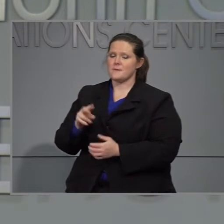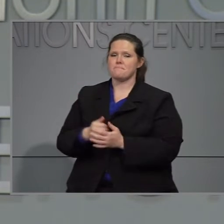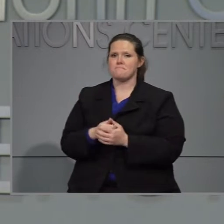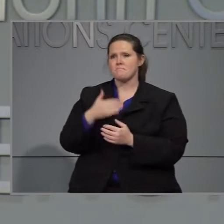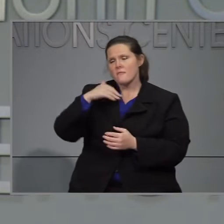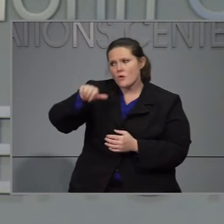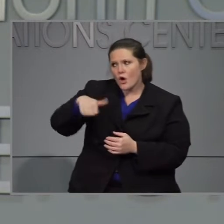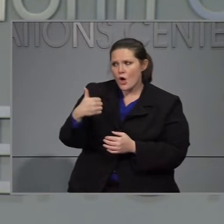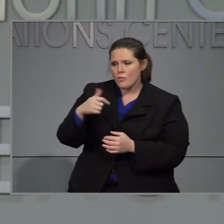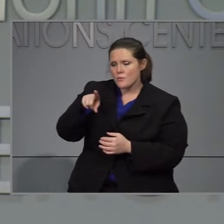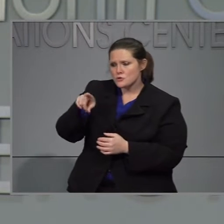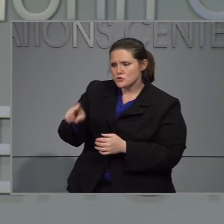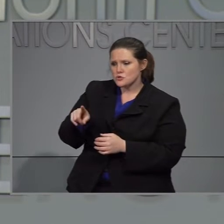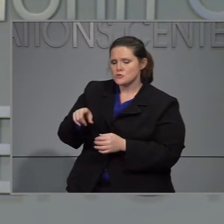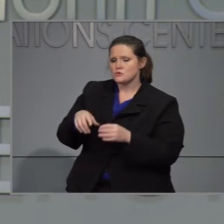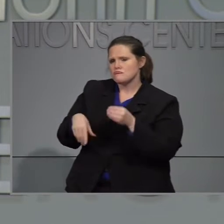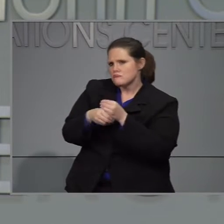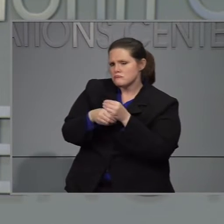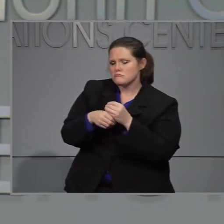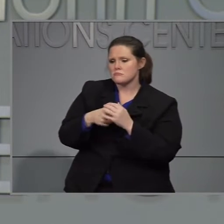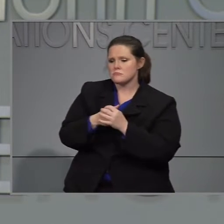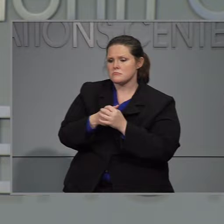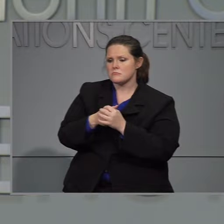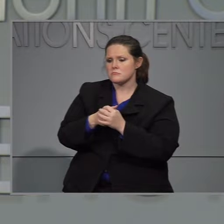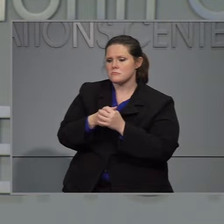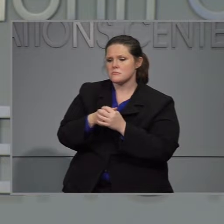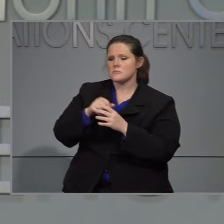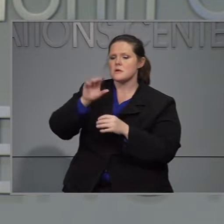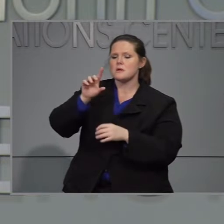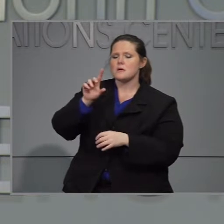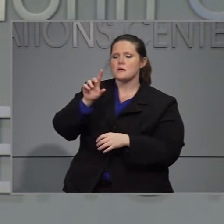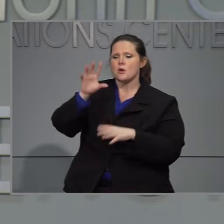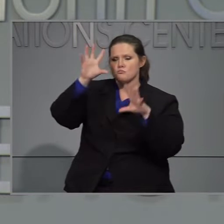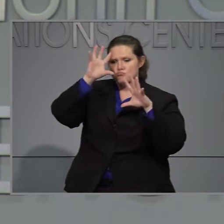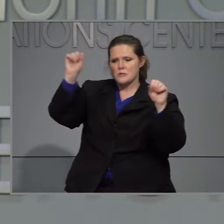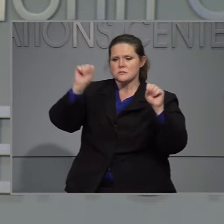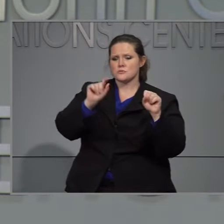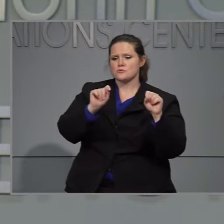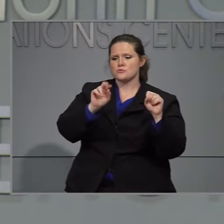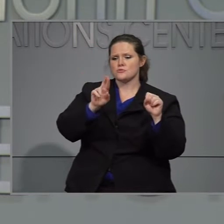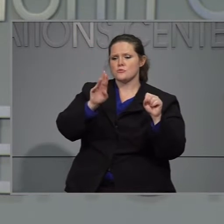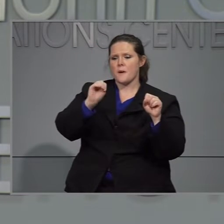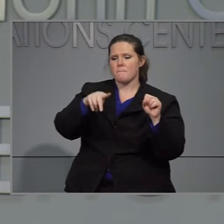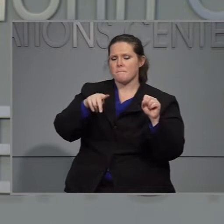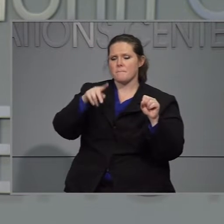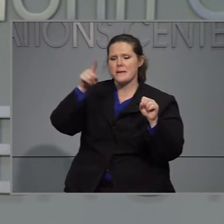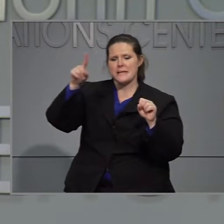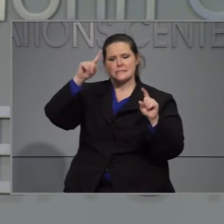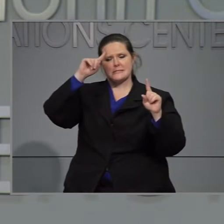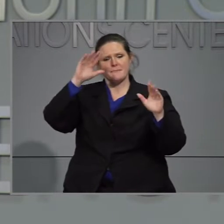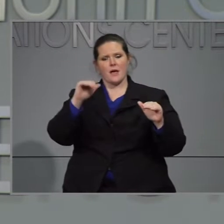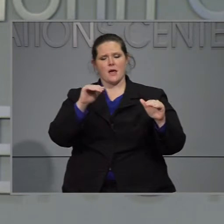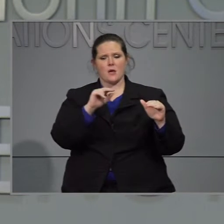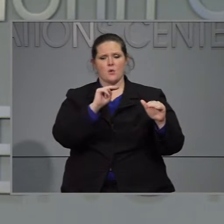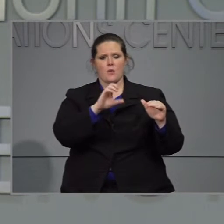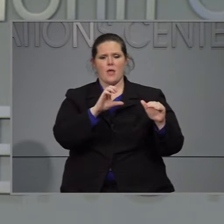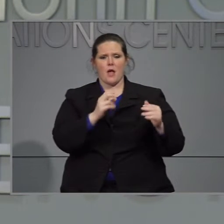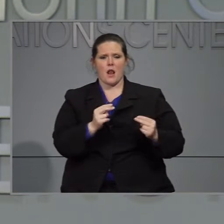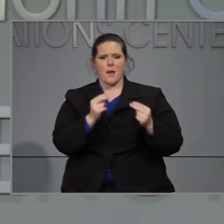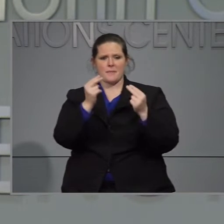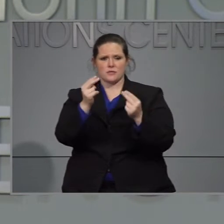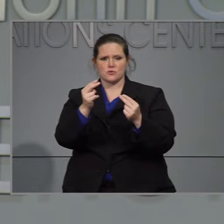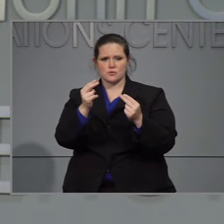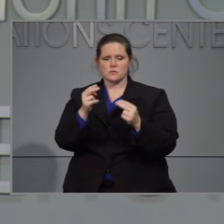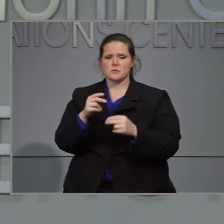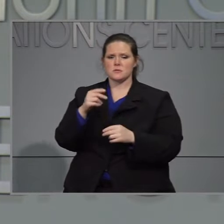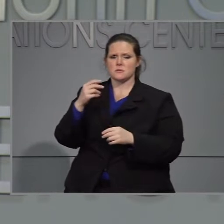además, y están diciendo que el presidente va a aceptar la nominación en Carolina del Norte. Ha tenido